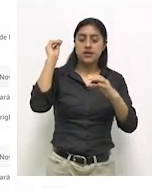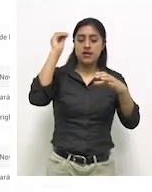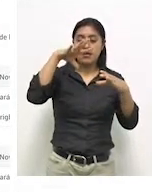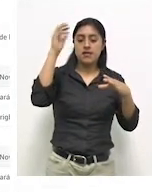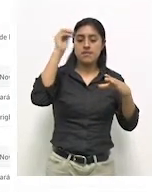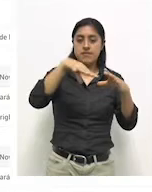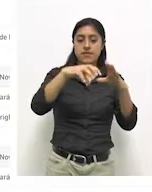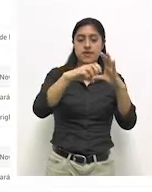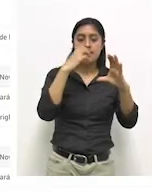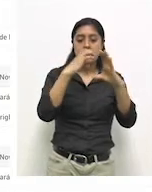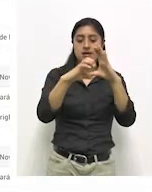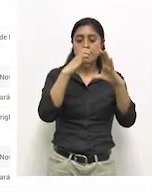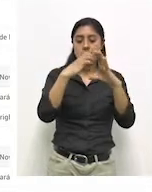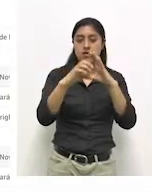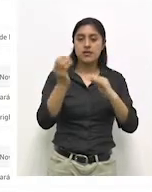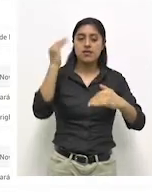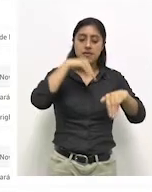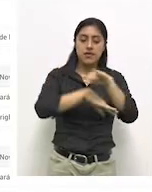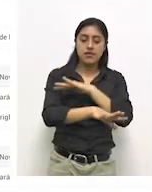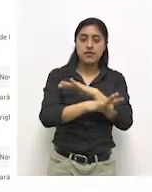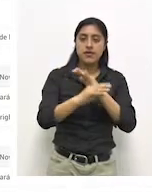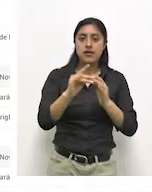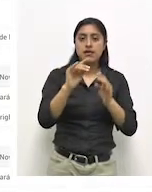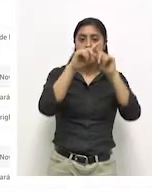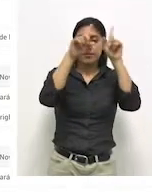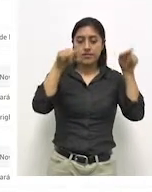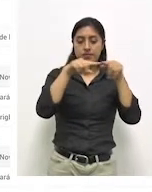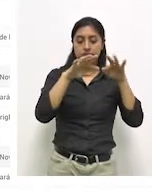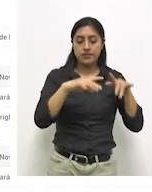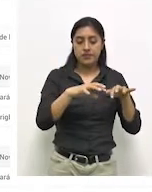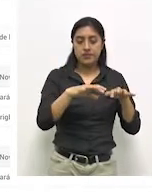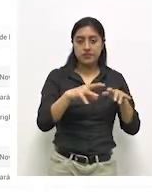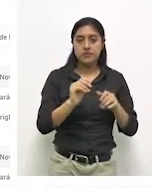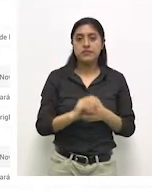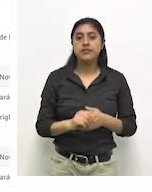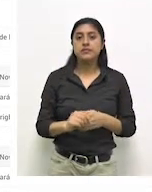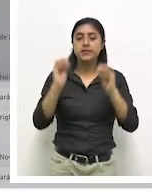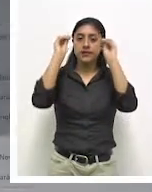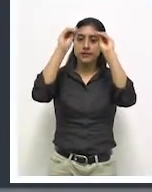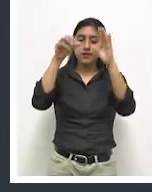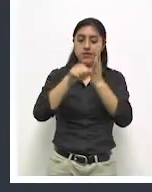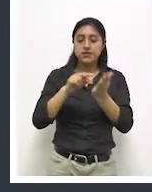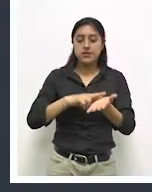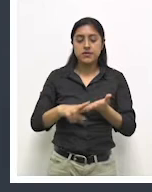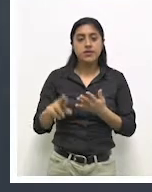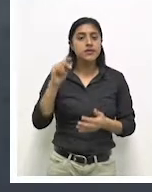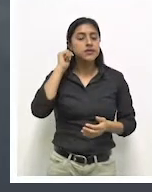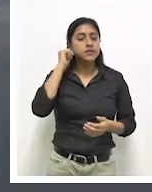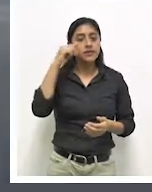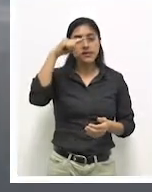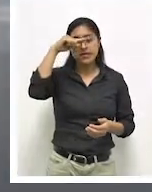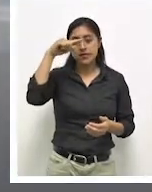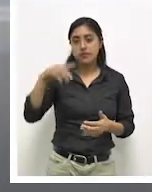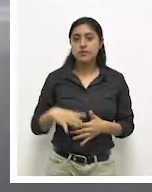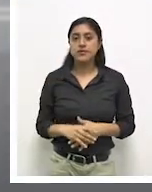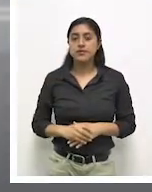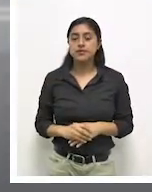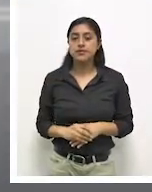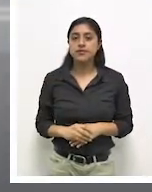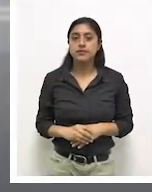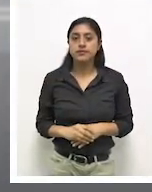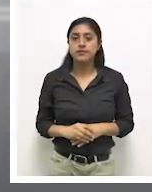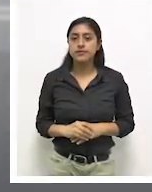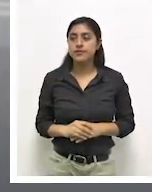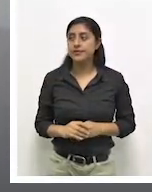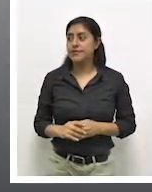enviada a un correo electrónico y se podrá acceder nuevamente a los servicios en línea. Reportó para InfoRENAP Edgar